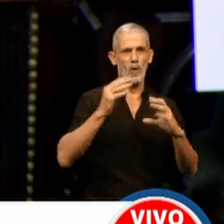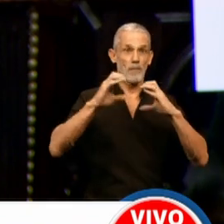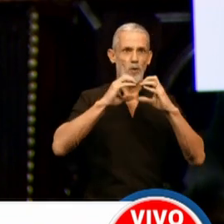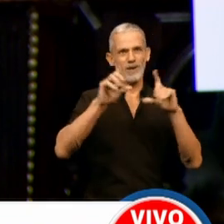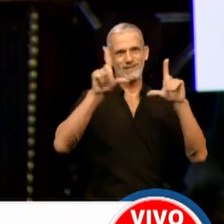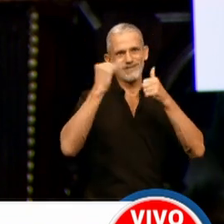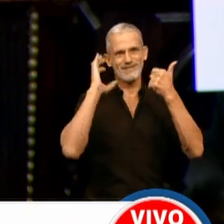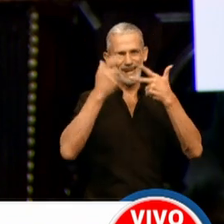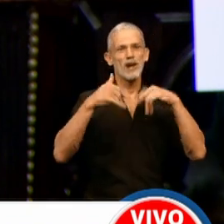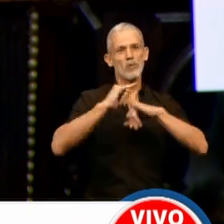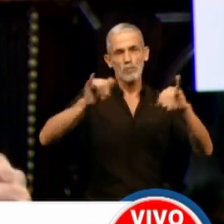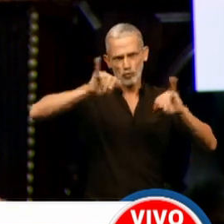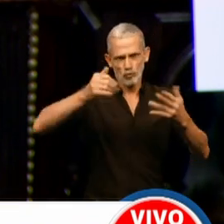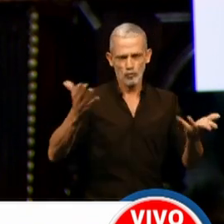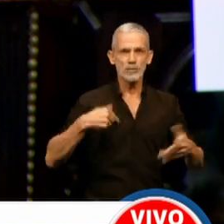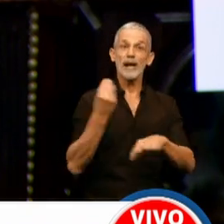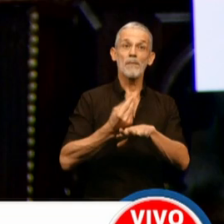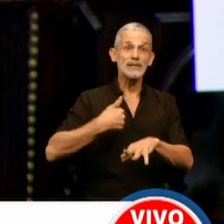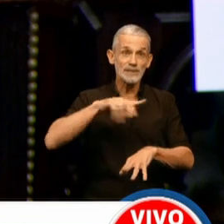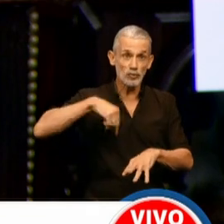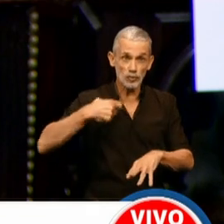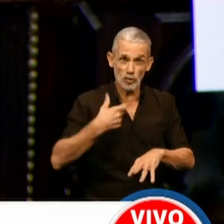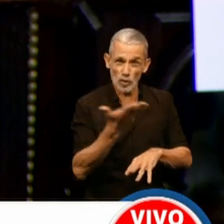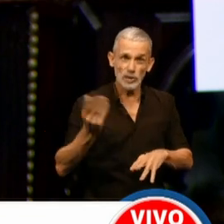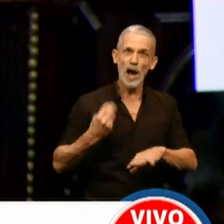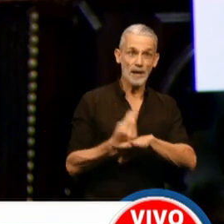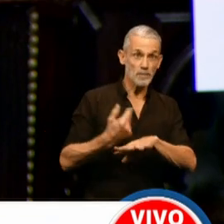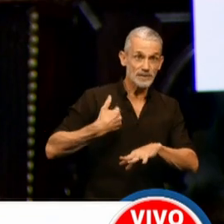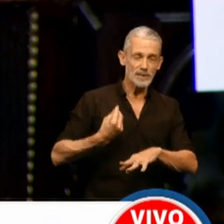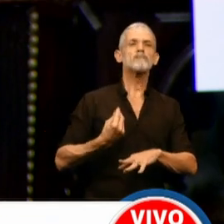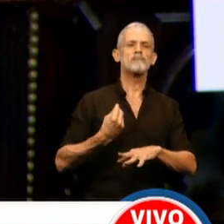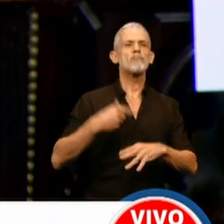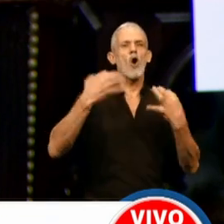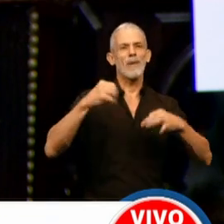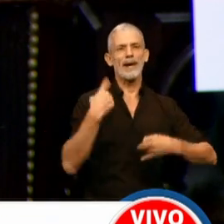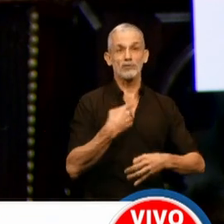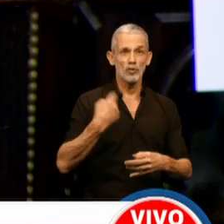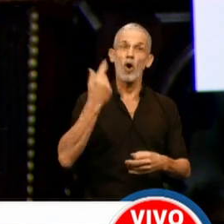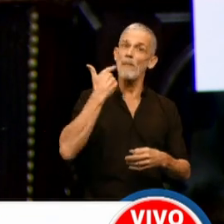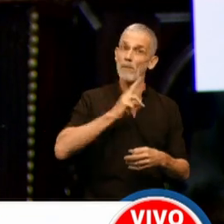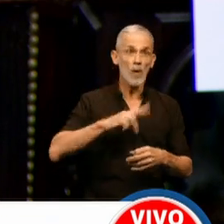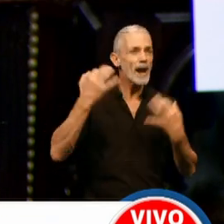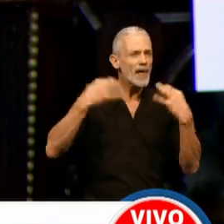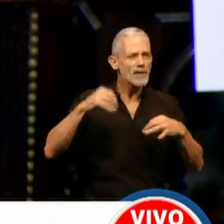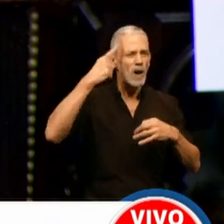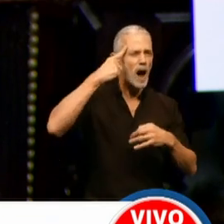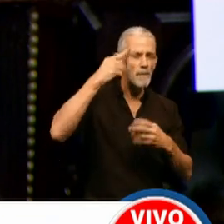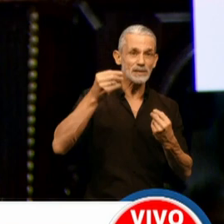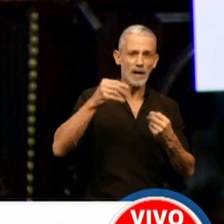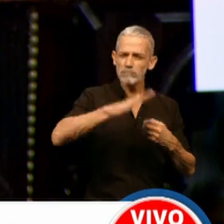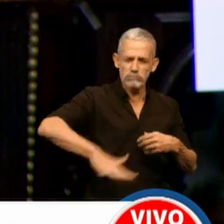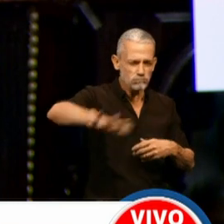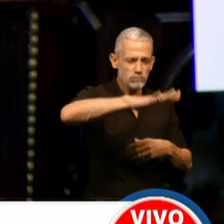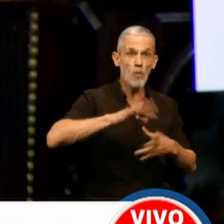entonces sí como representantes de la sociedad estamos absolutamente obligados y obligadas a pensar que ese